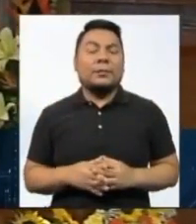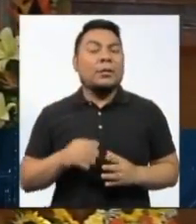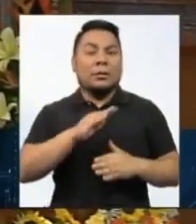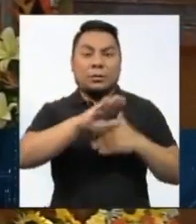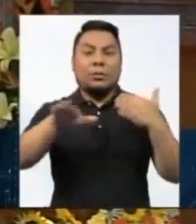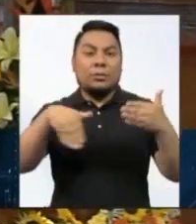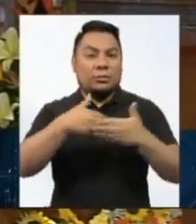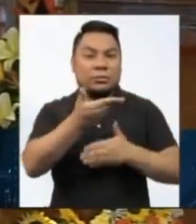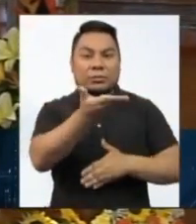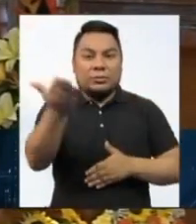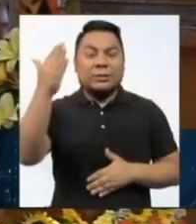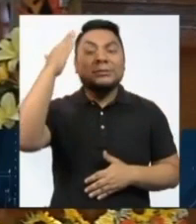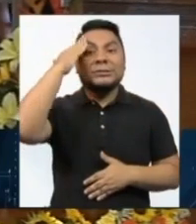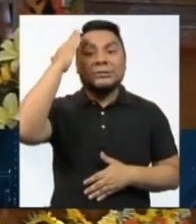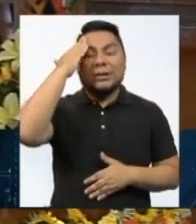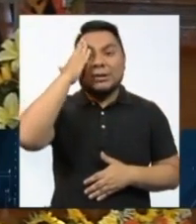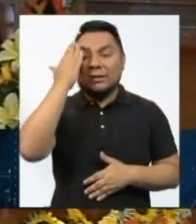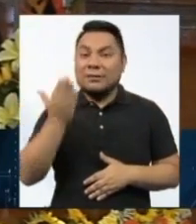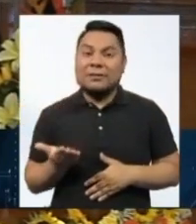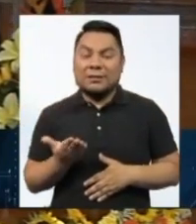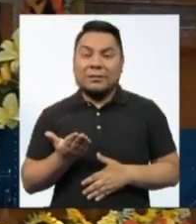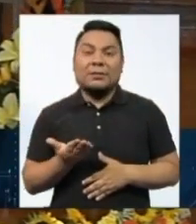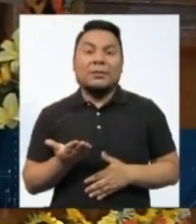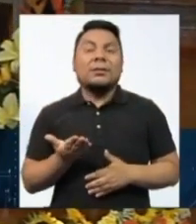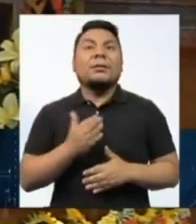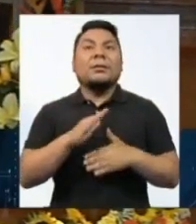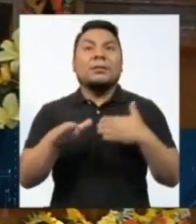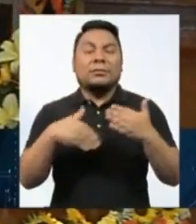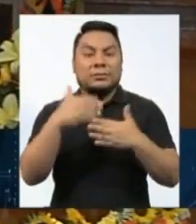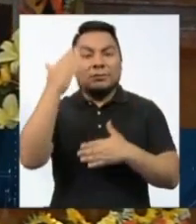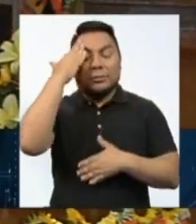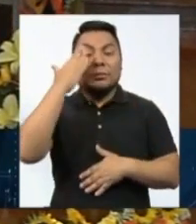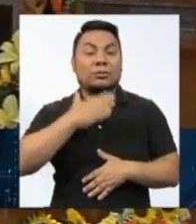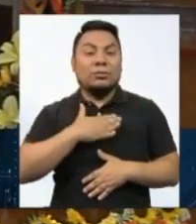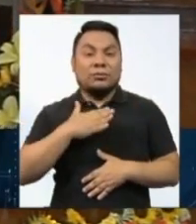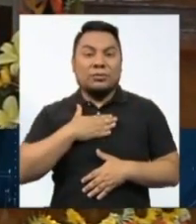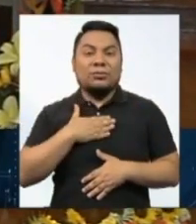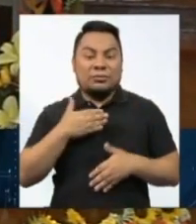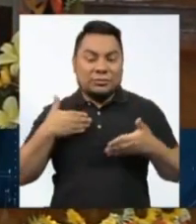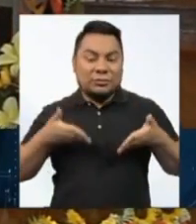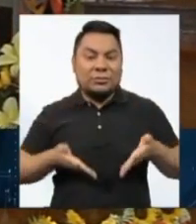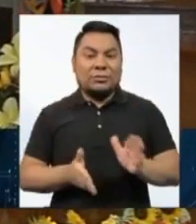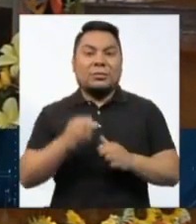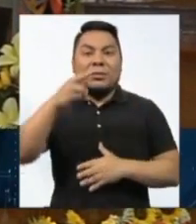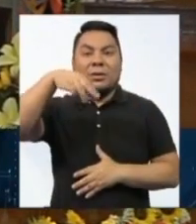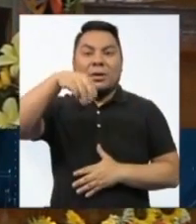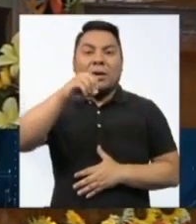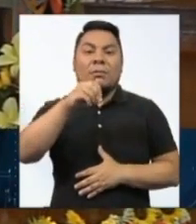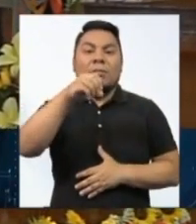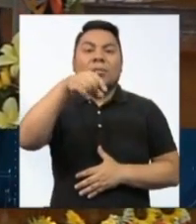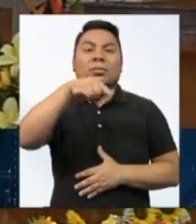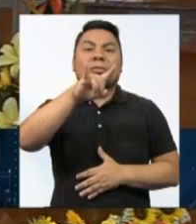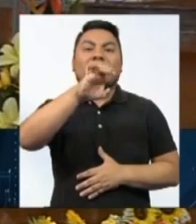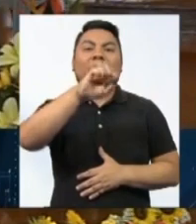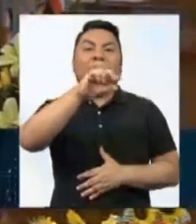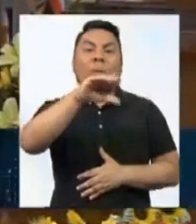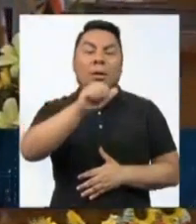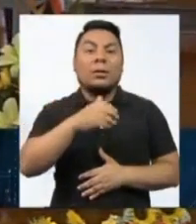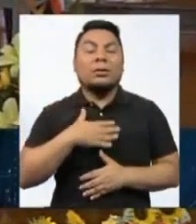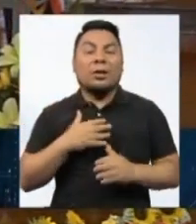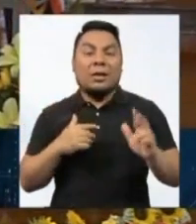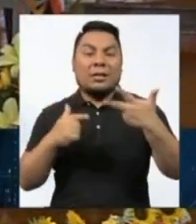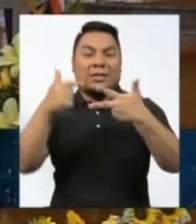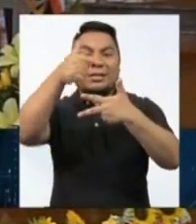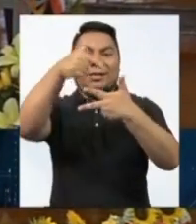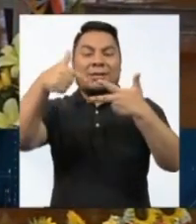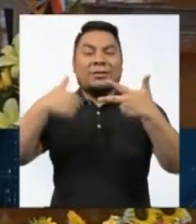Todos saben de que, casi todos deben saber de que yo soy de Moquegua. He sido 3 veces decano del